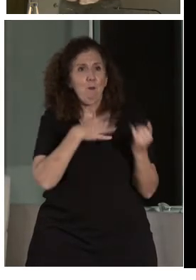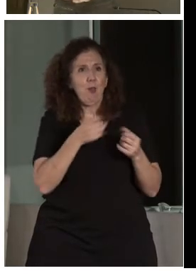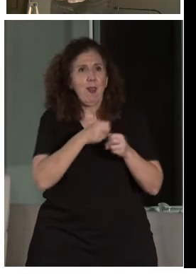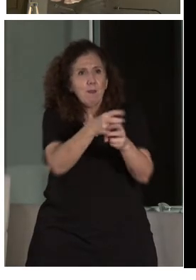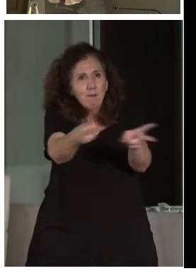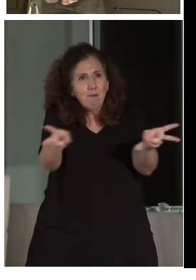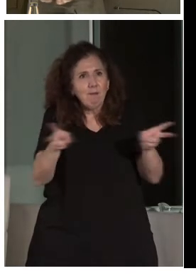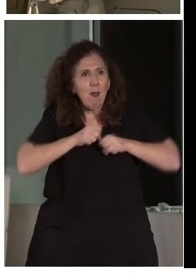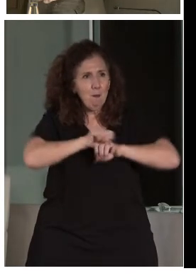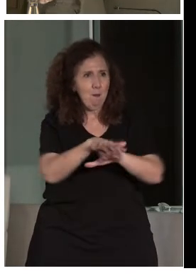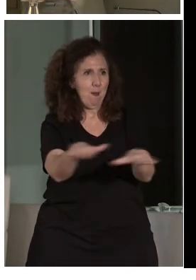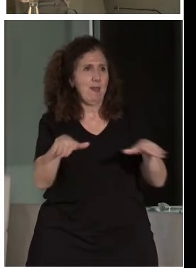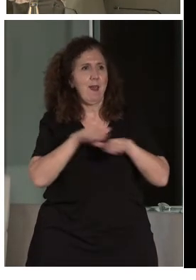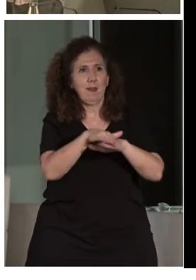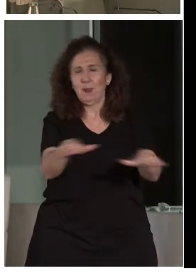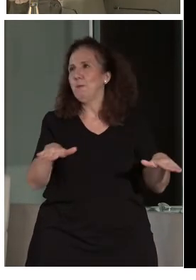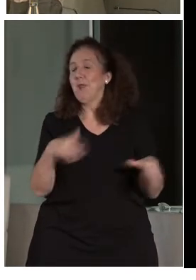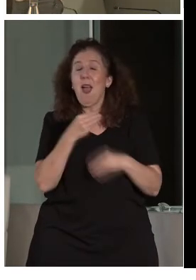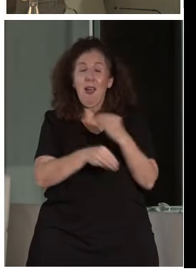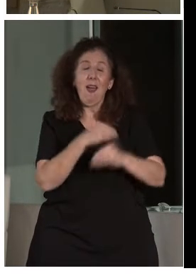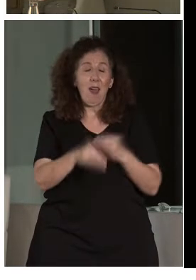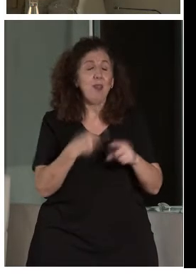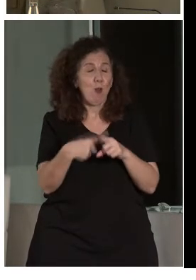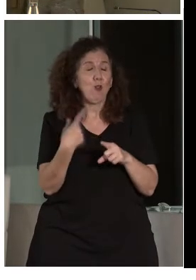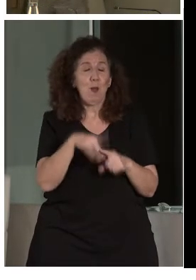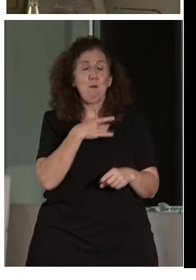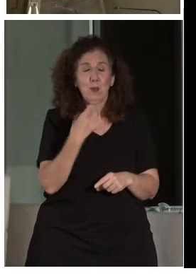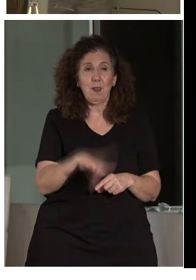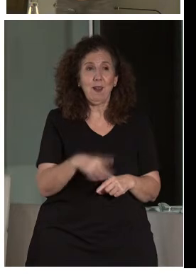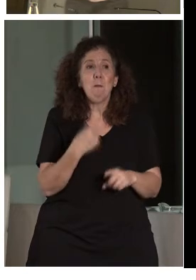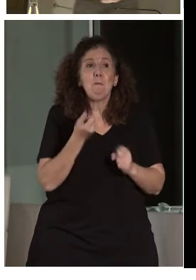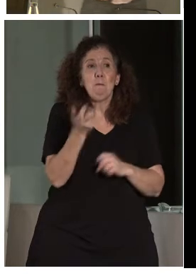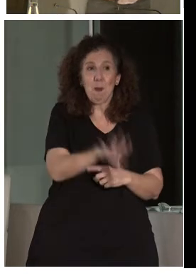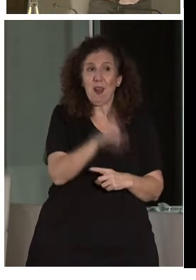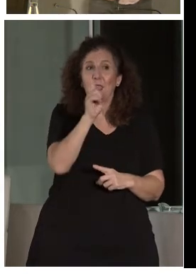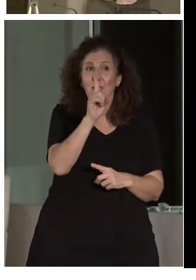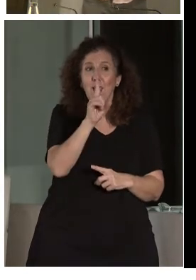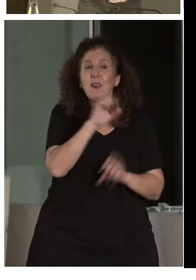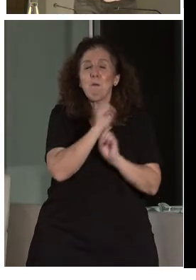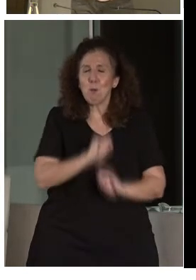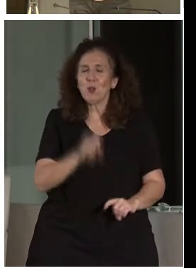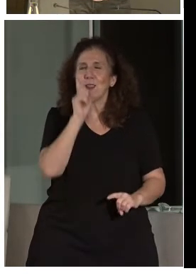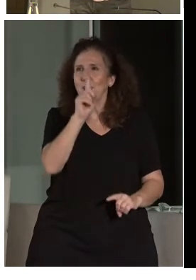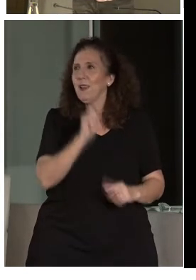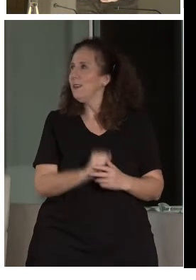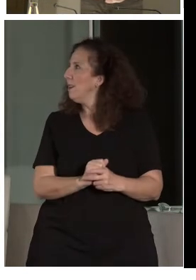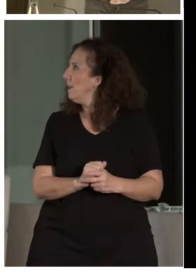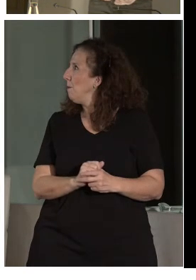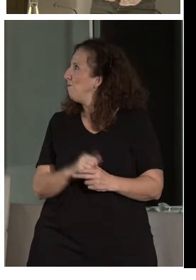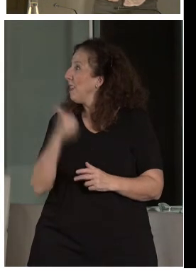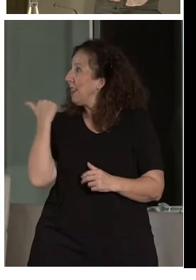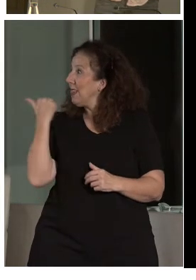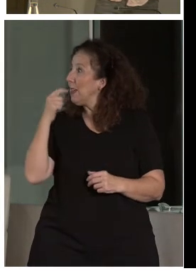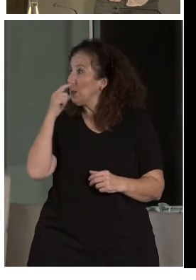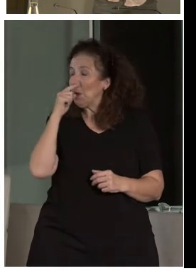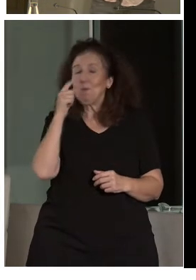hacer posible lo imposible, ¿ok? Pero también es muy interesante porque esta gente, que lo que hacen